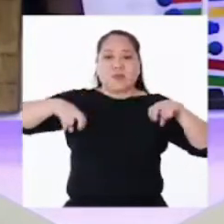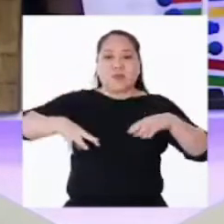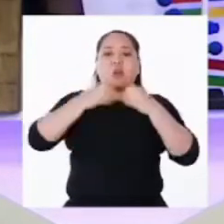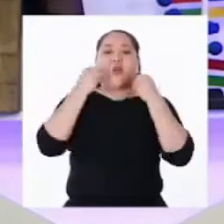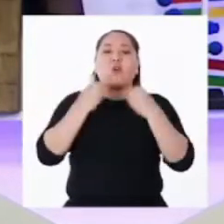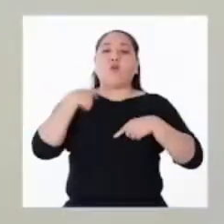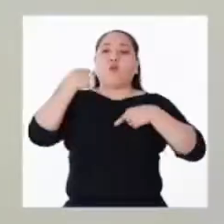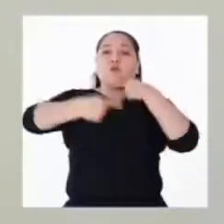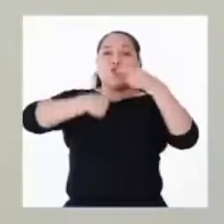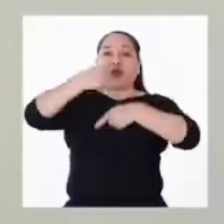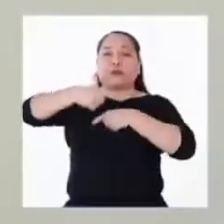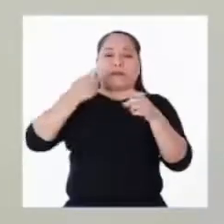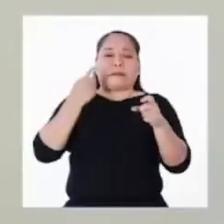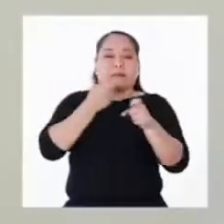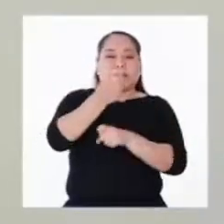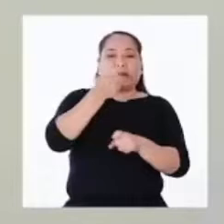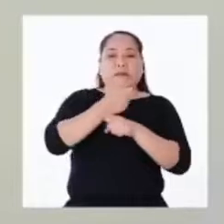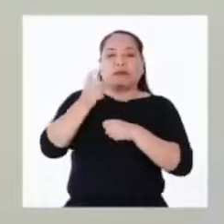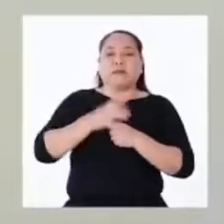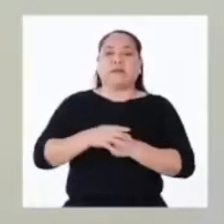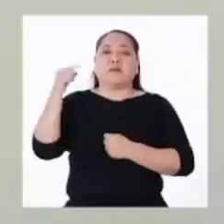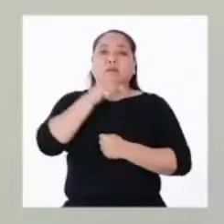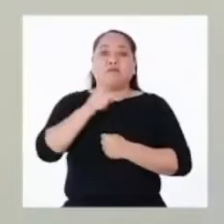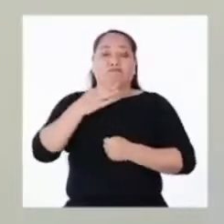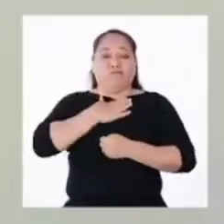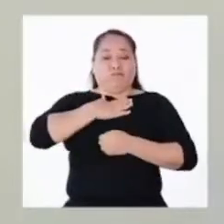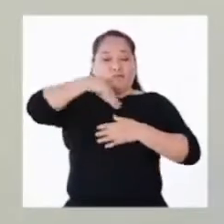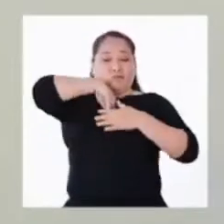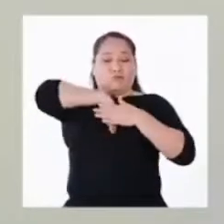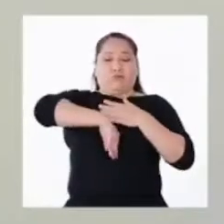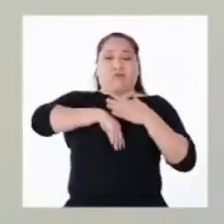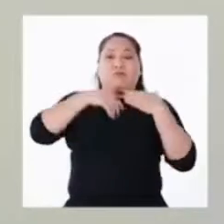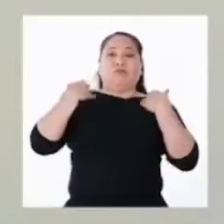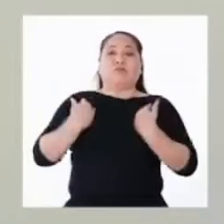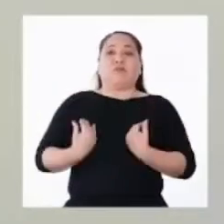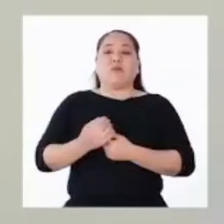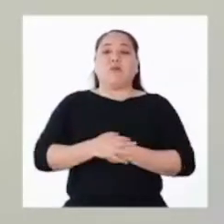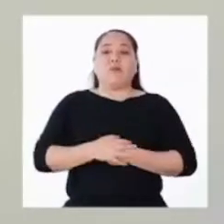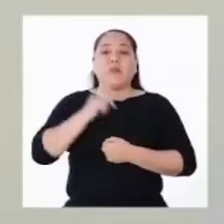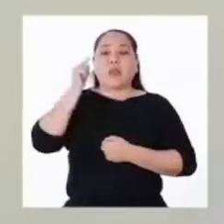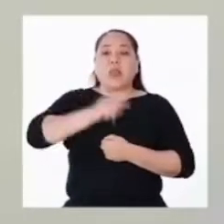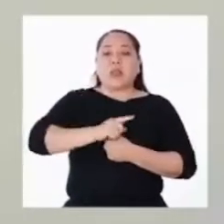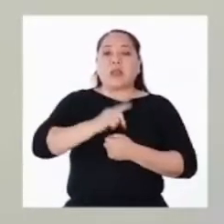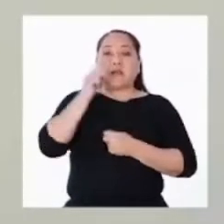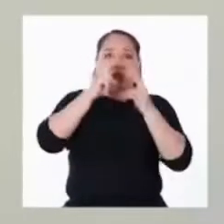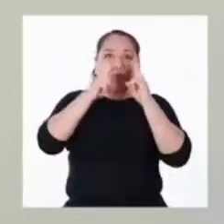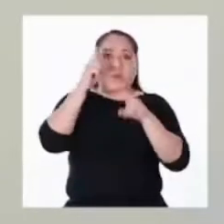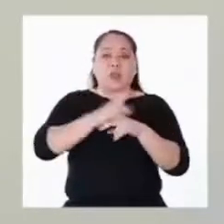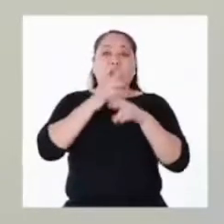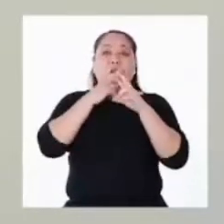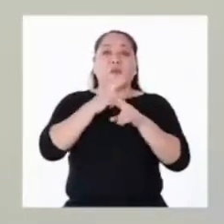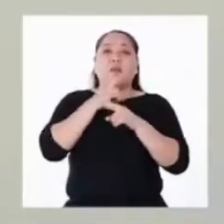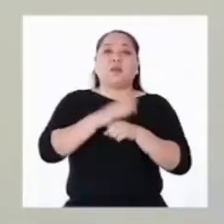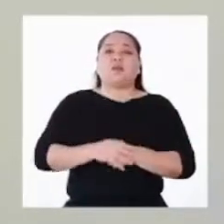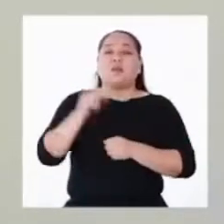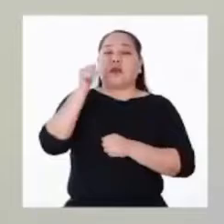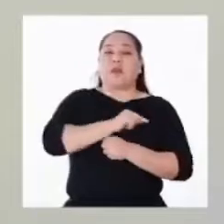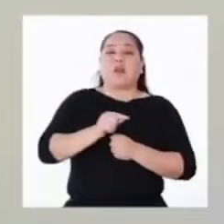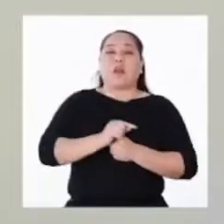nuestro organismo. Ay, gracias por recordármelo, compañero. Y entonces, en el